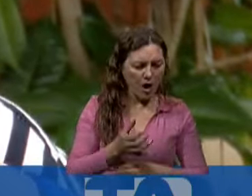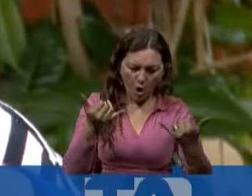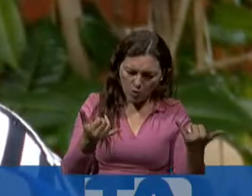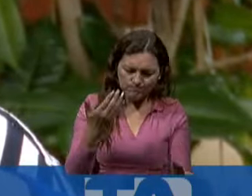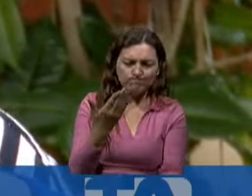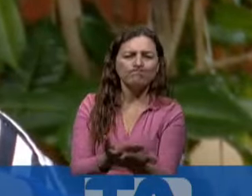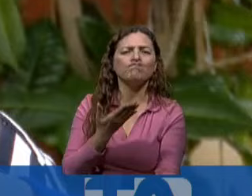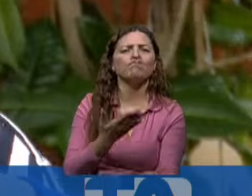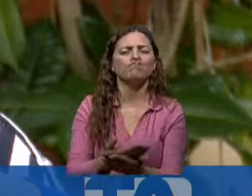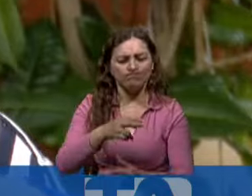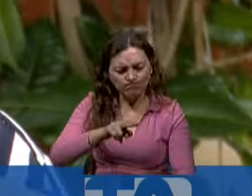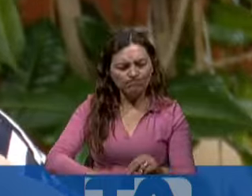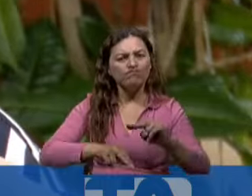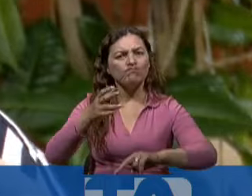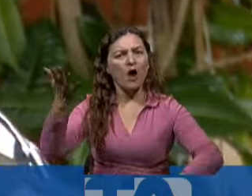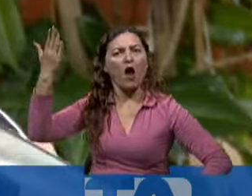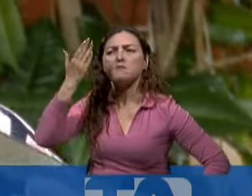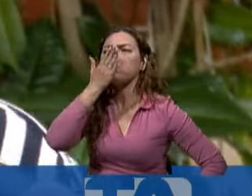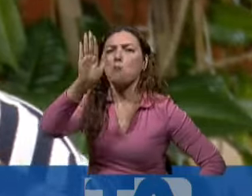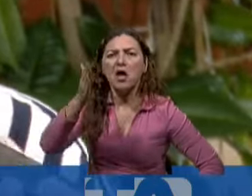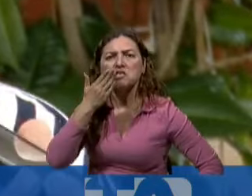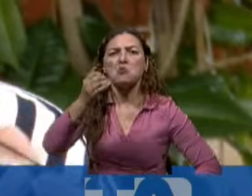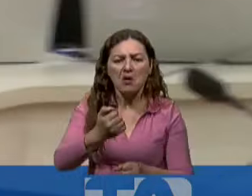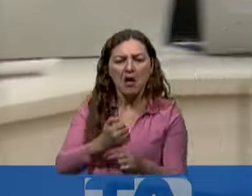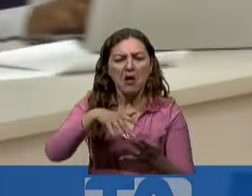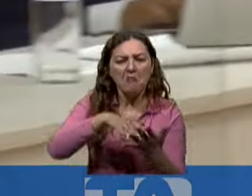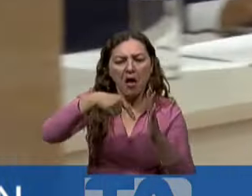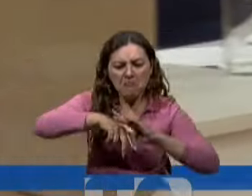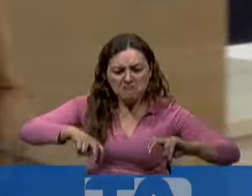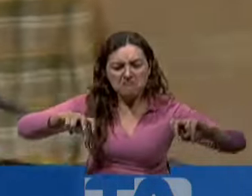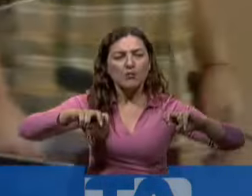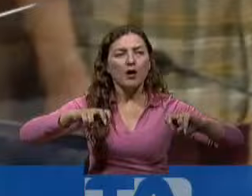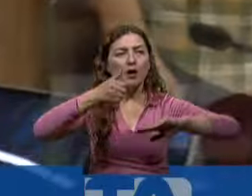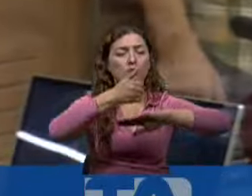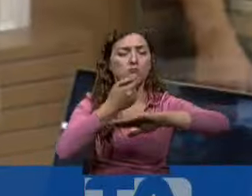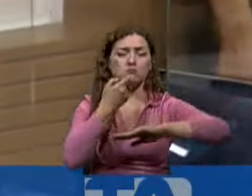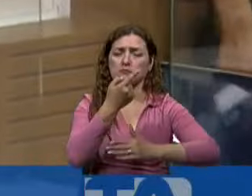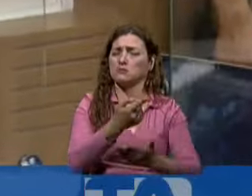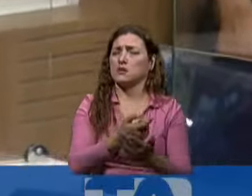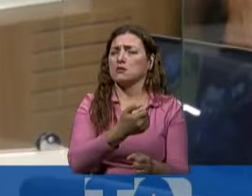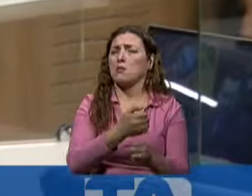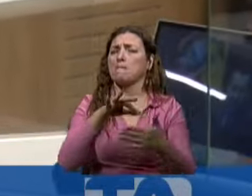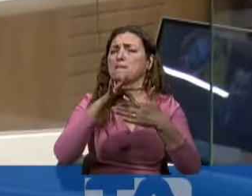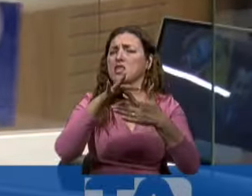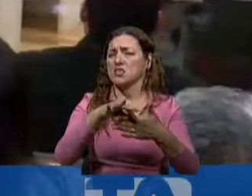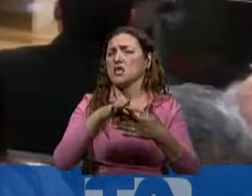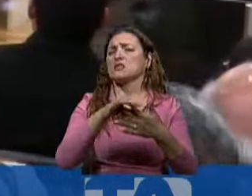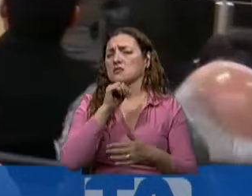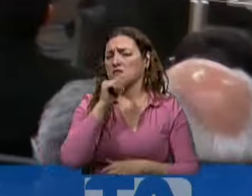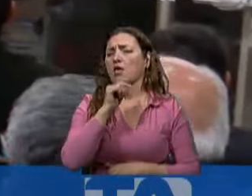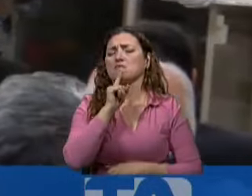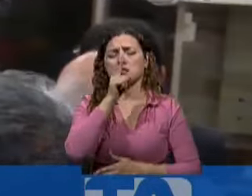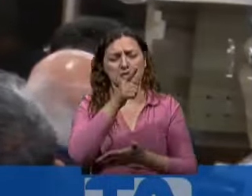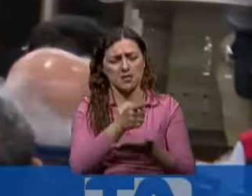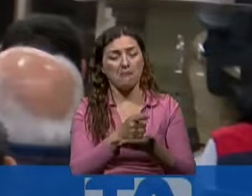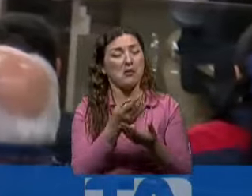de mitigación que algún momento dijeron que estaban en estudio. Las autoridades reconocieron que hay trabajos que aún faltan por hacer. Sin